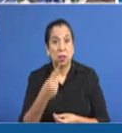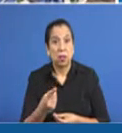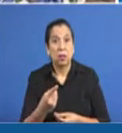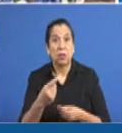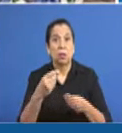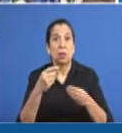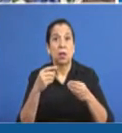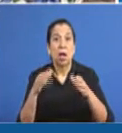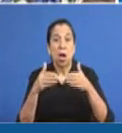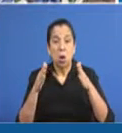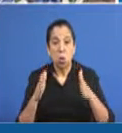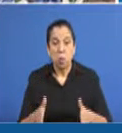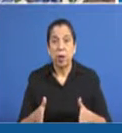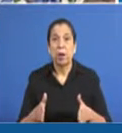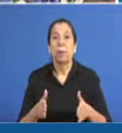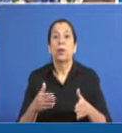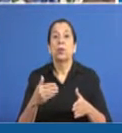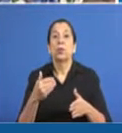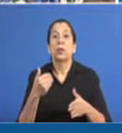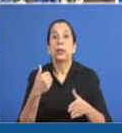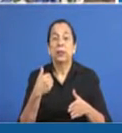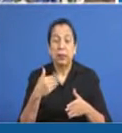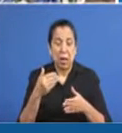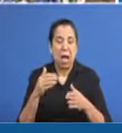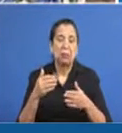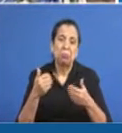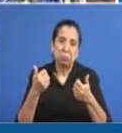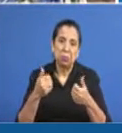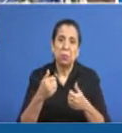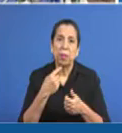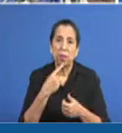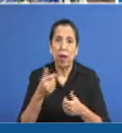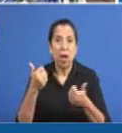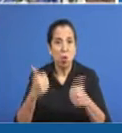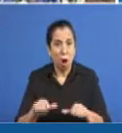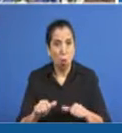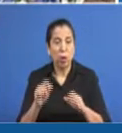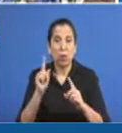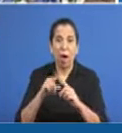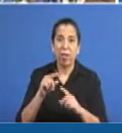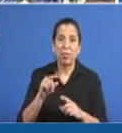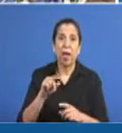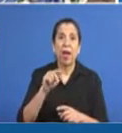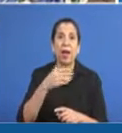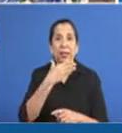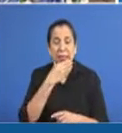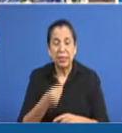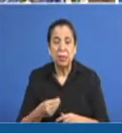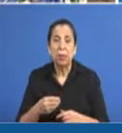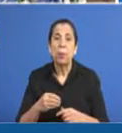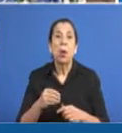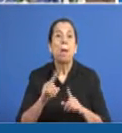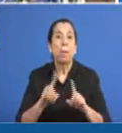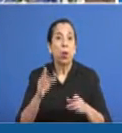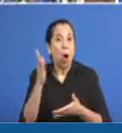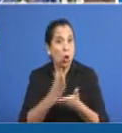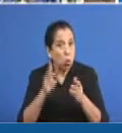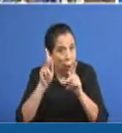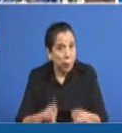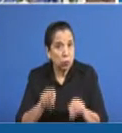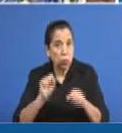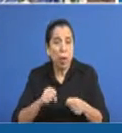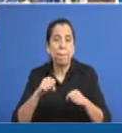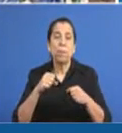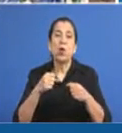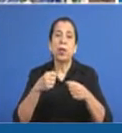que pese a que exista un acuerdo de moratoria hasta el 31 de diciembre, quienes pueden seguir pagando, sigan pagando,